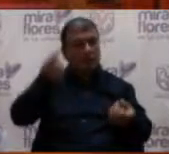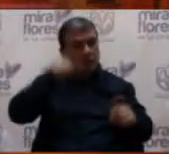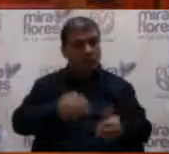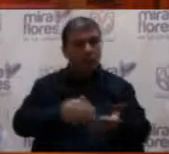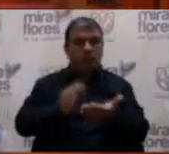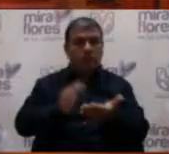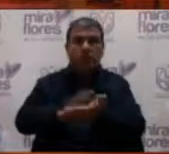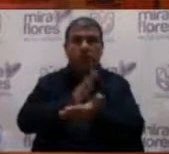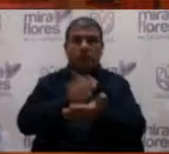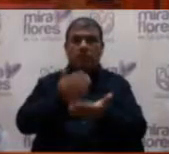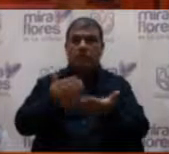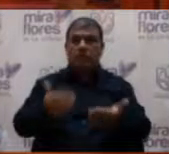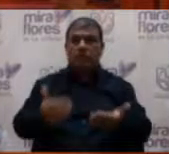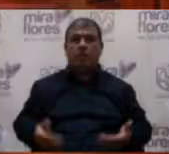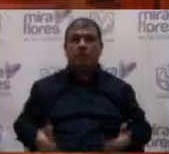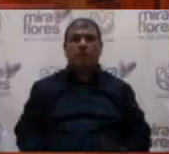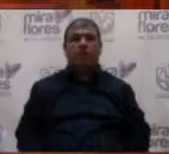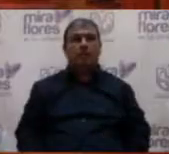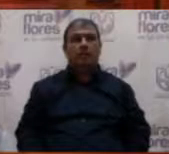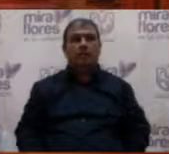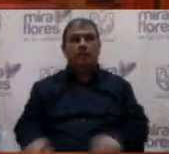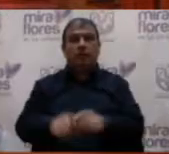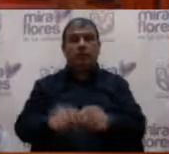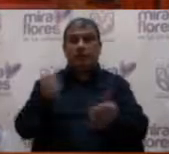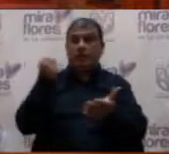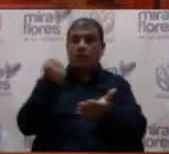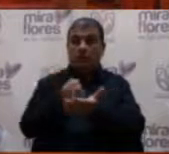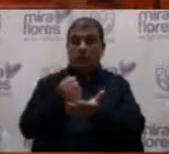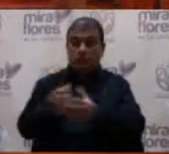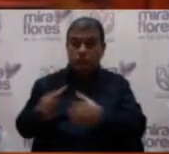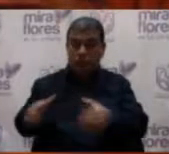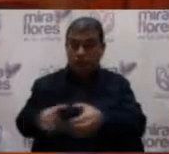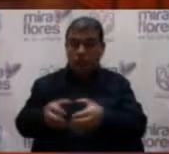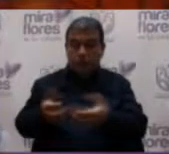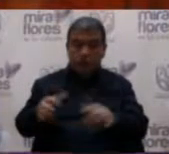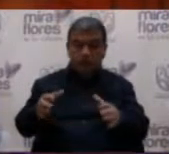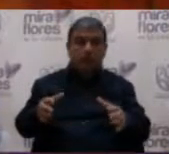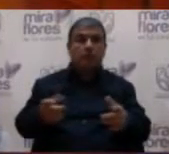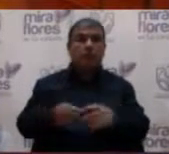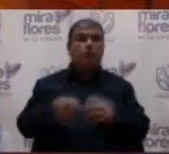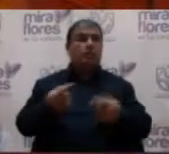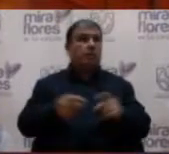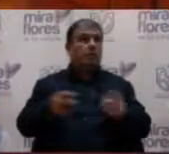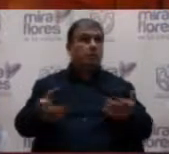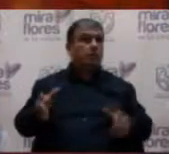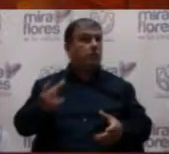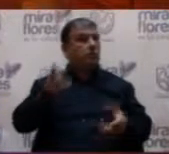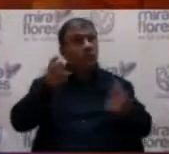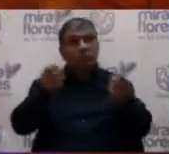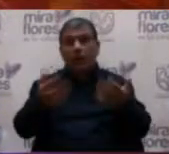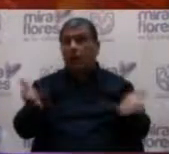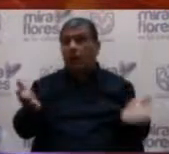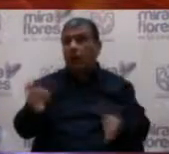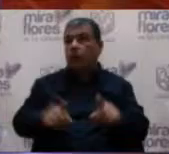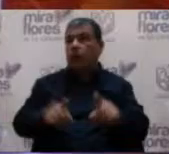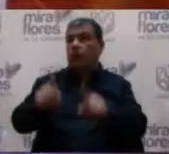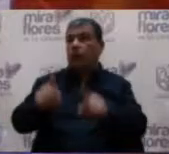acuerdo. Bien, esto viene también con una aprobación de comisiones, sí, pero sin perjuicio de eso, si hay